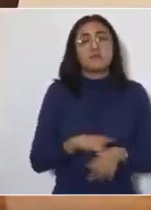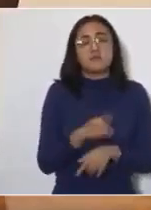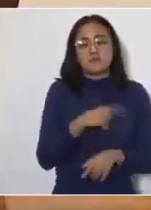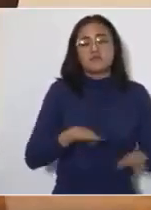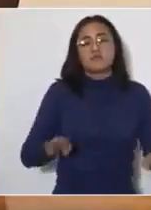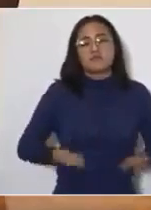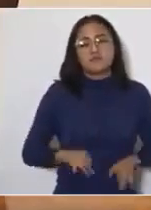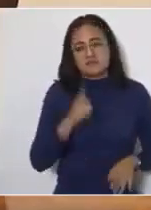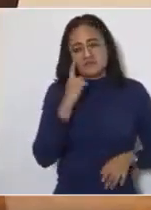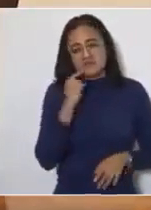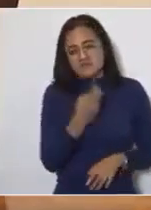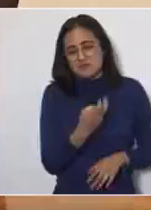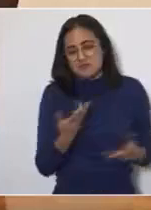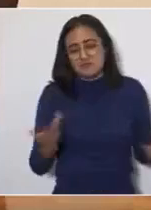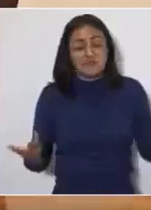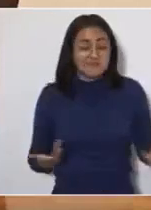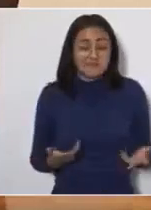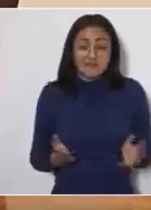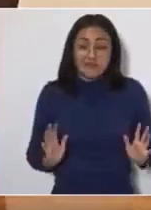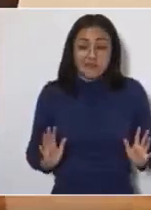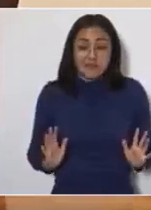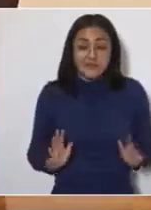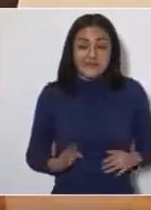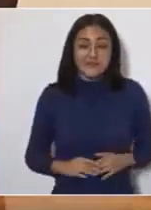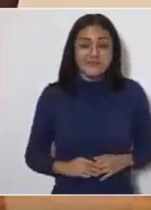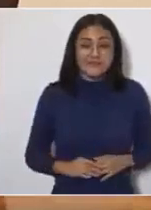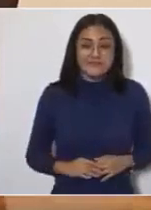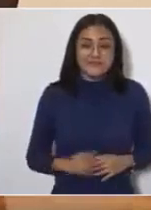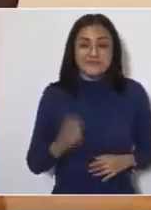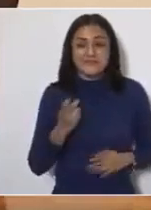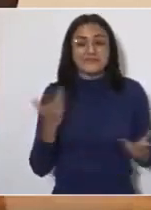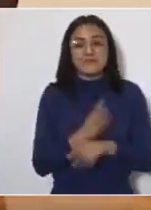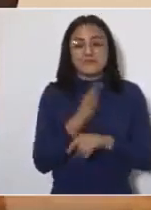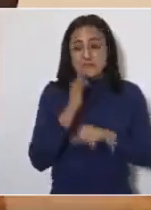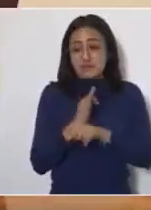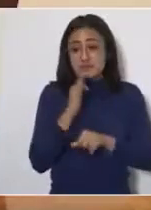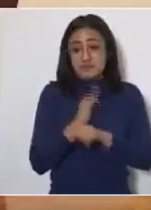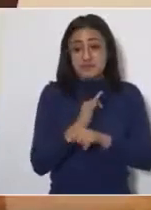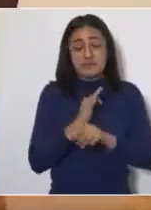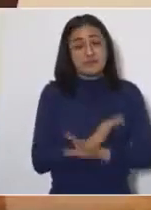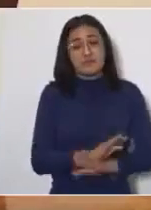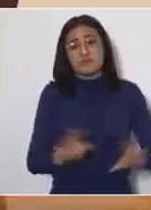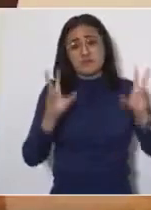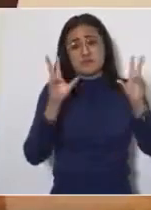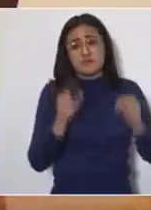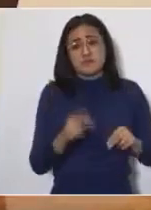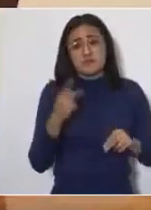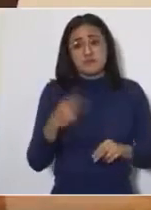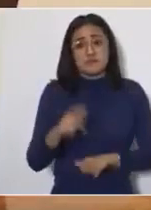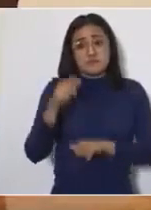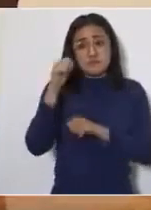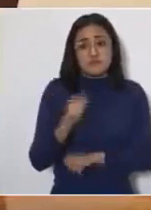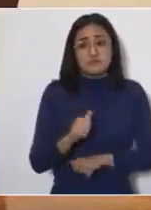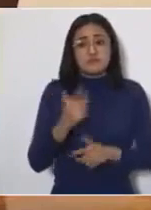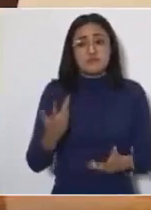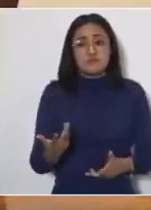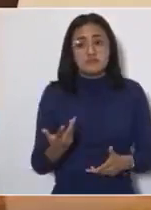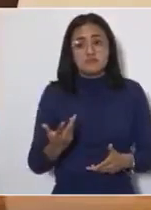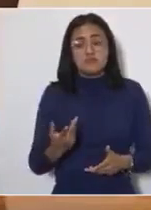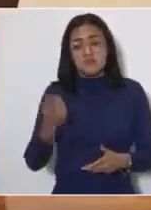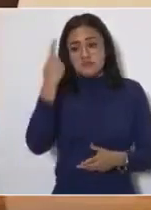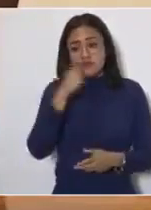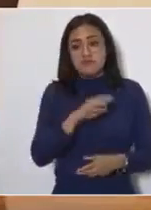del chillones si entonces no vamos a ser competencia de la autoridad en la materia